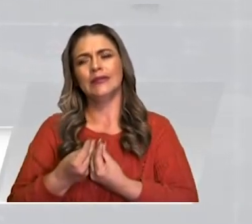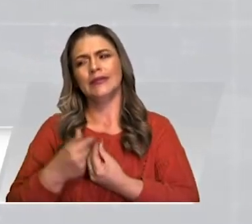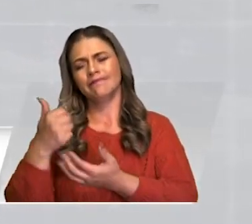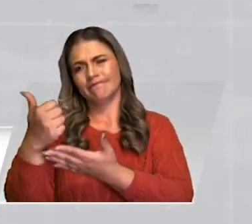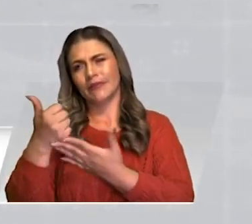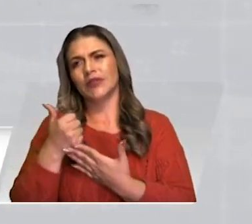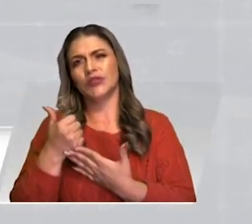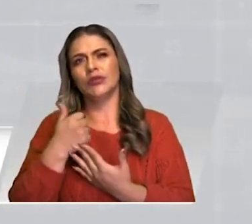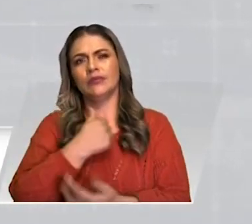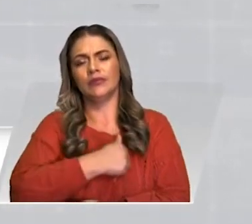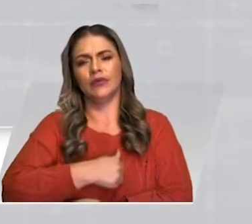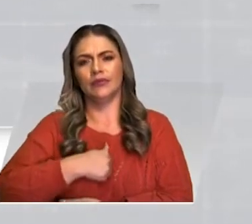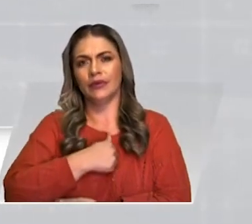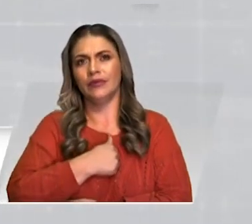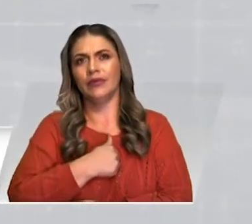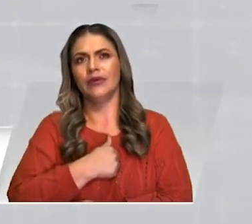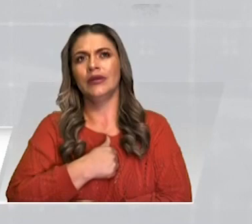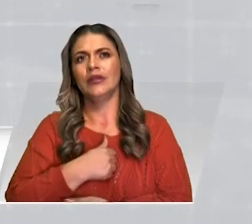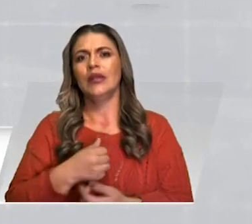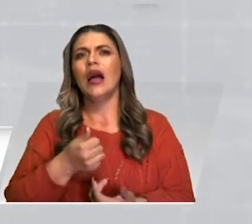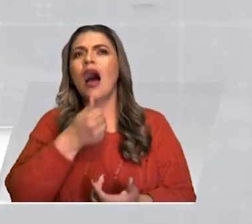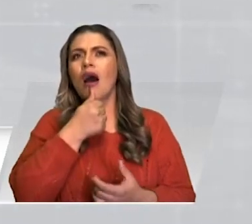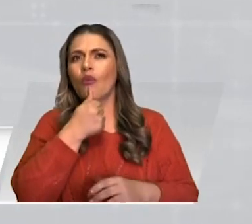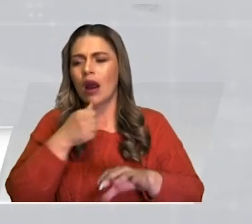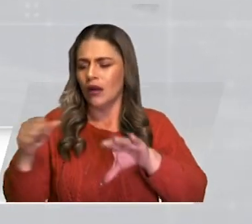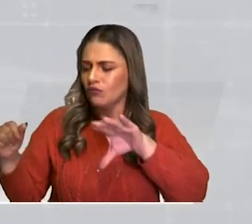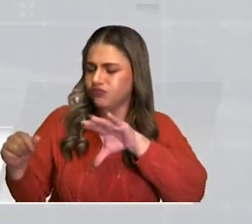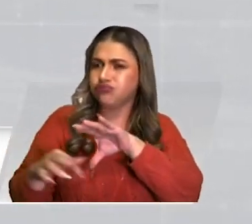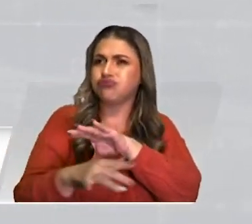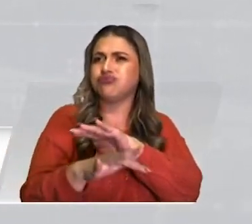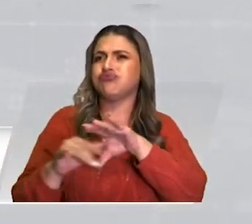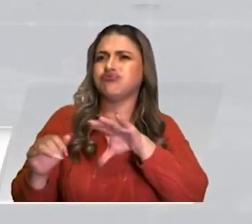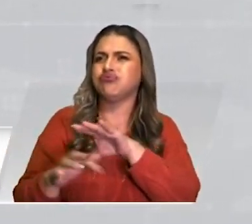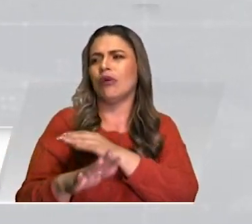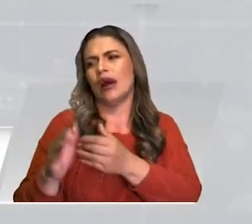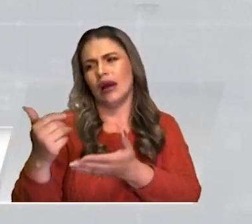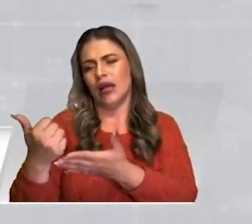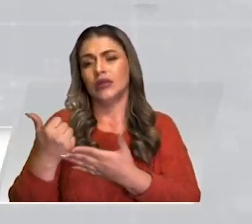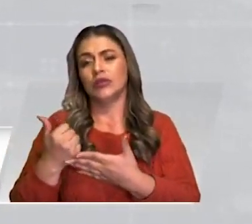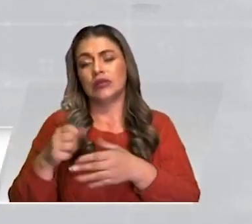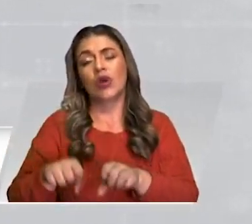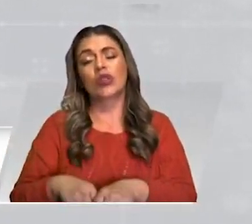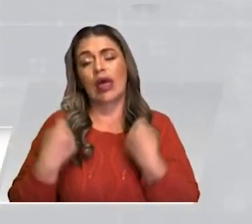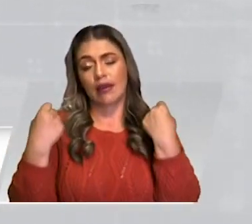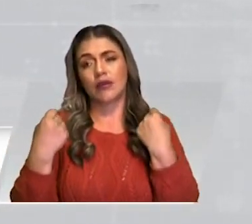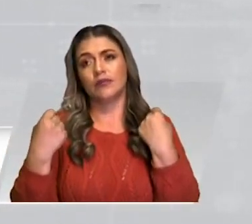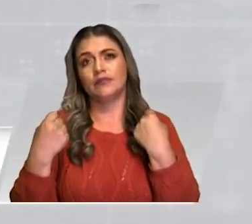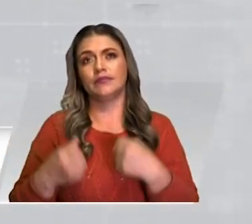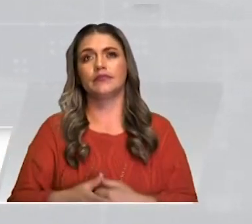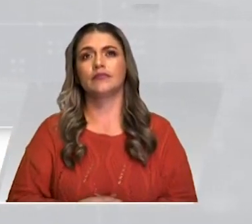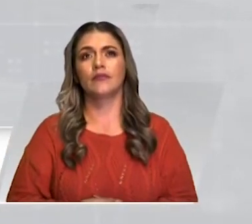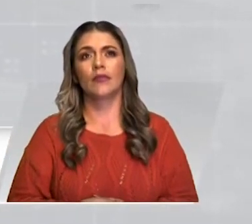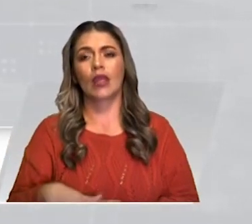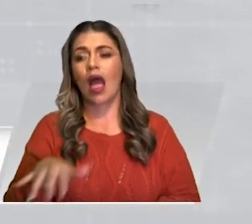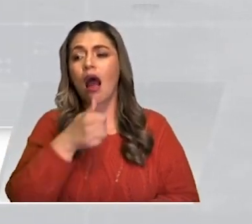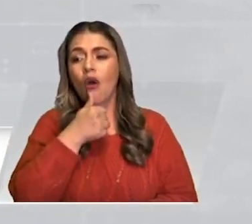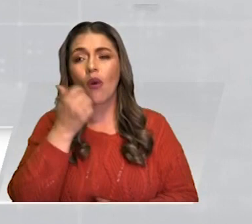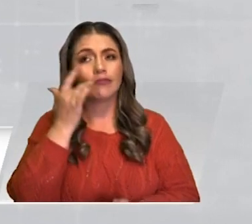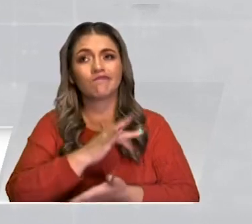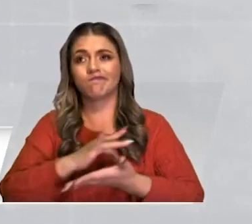Necesitamos la ayuda de un alcantarillado que tenemos en la vereda, que nos lo perjudicó todo. Estamos sin agua